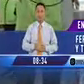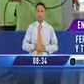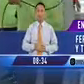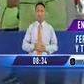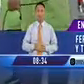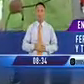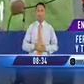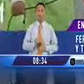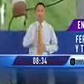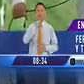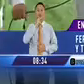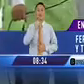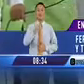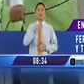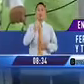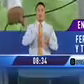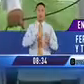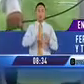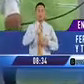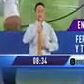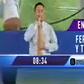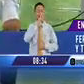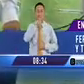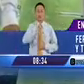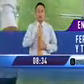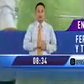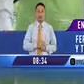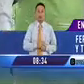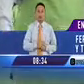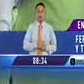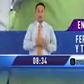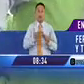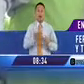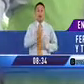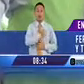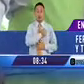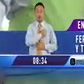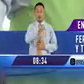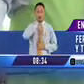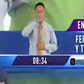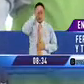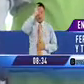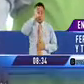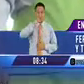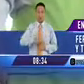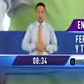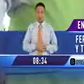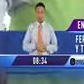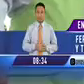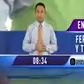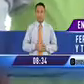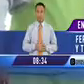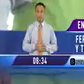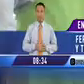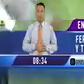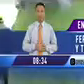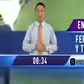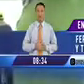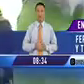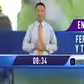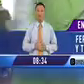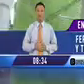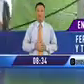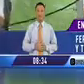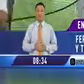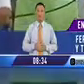leyendas de Quito. Siempre van a estar presentes. Son algo que llevamos arraigado en nuestra tierra prácticamente. Y vamos. Seres